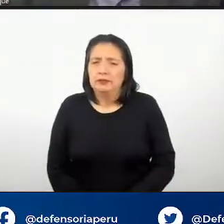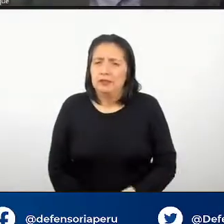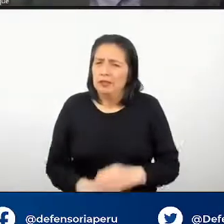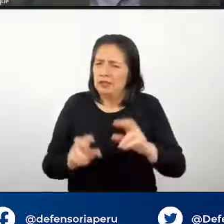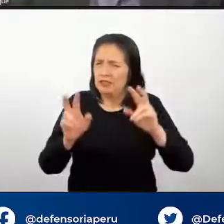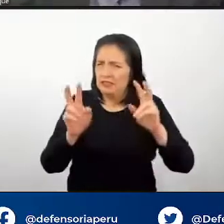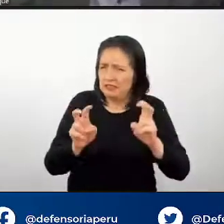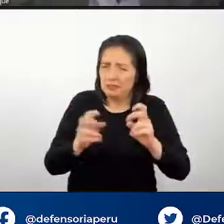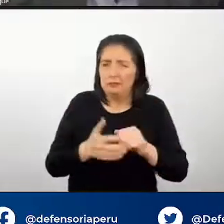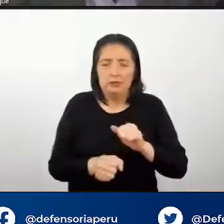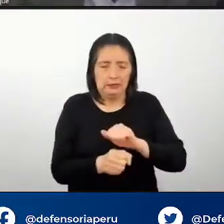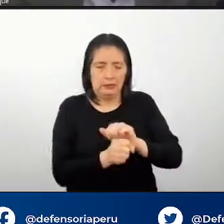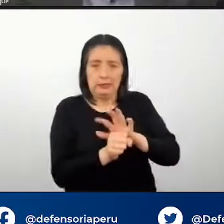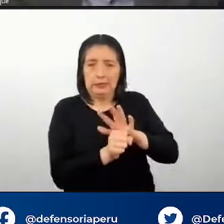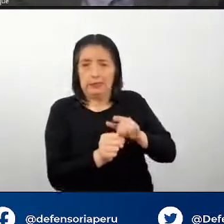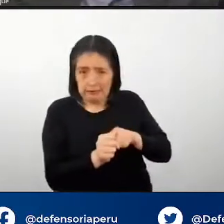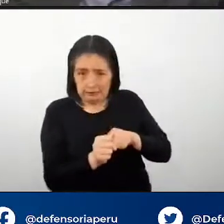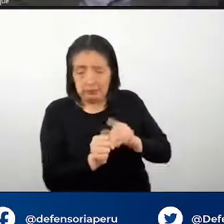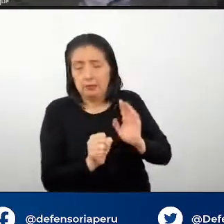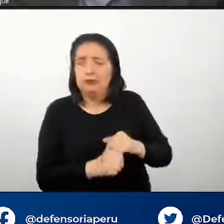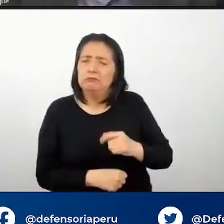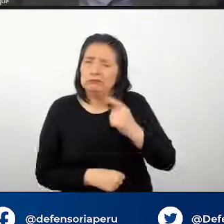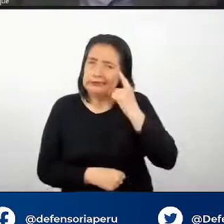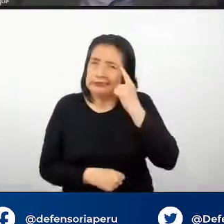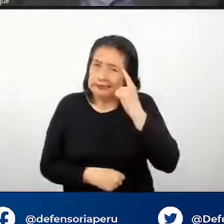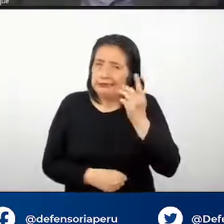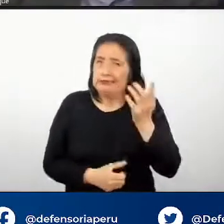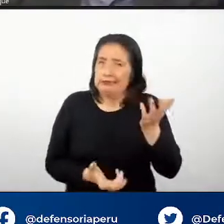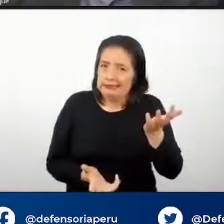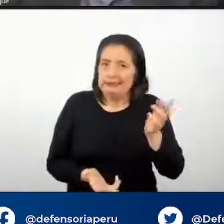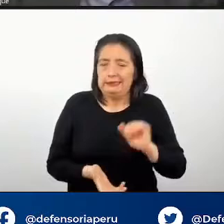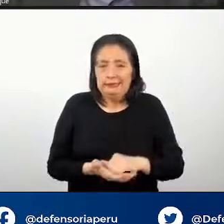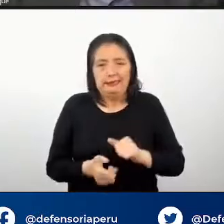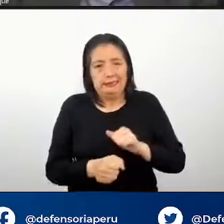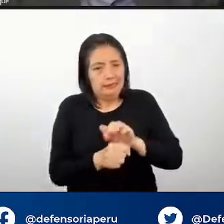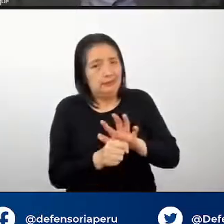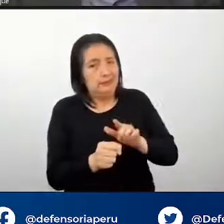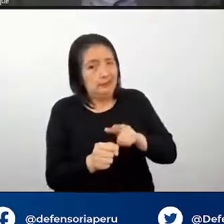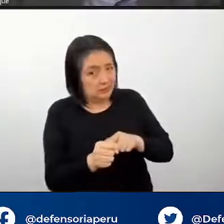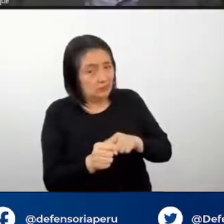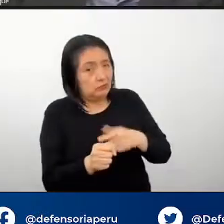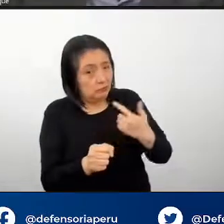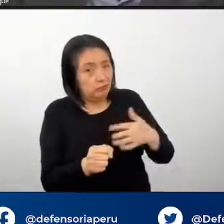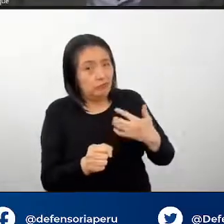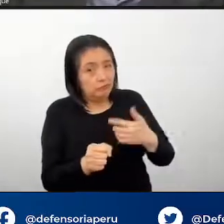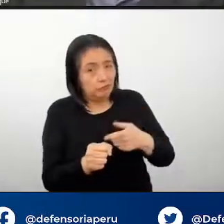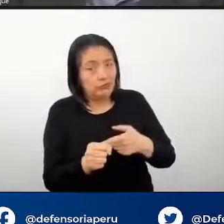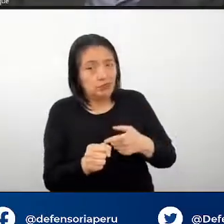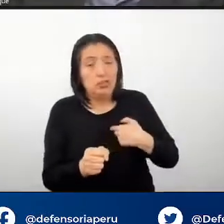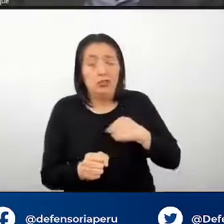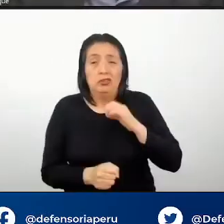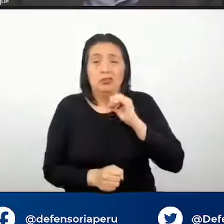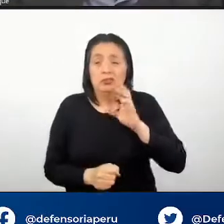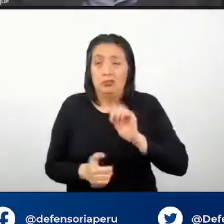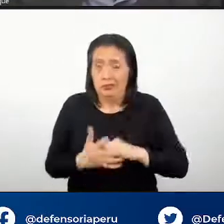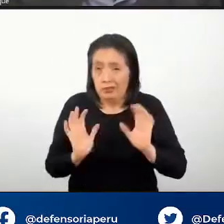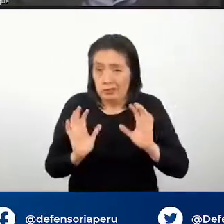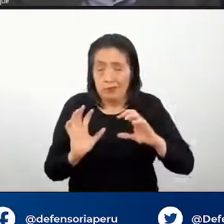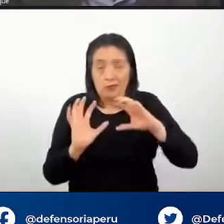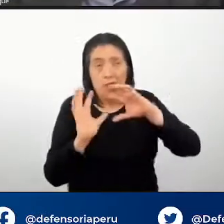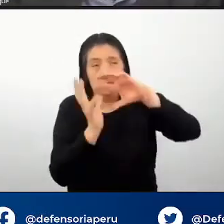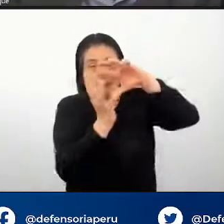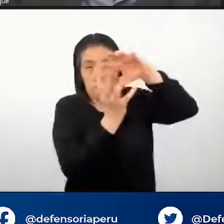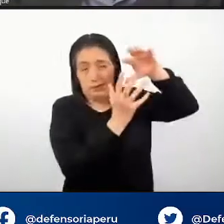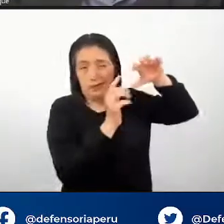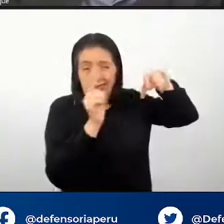Respecto a la pandemia, evidentemente la pandemia ha sido, que yo la llamo planetaria, ha